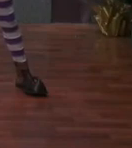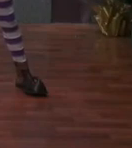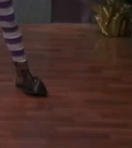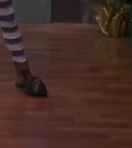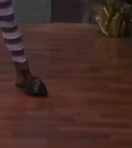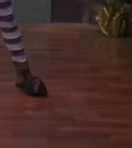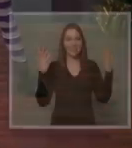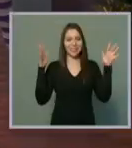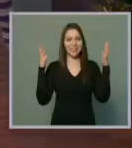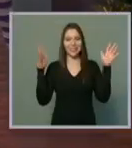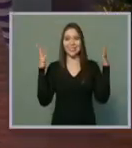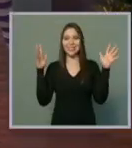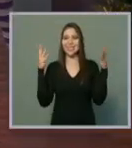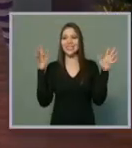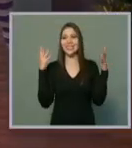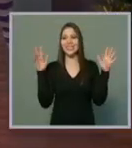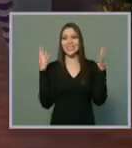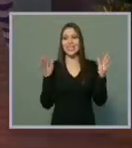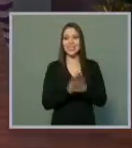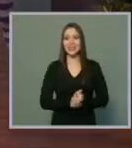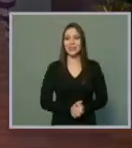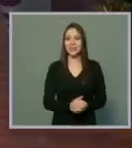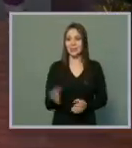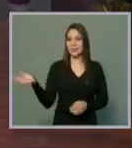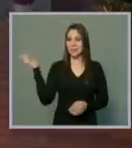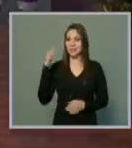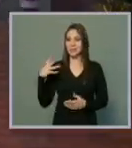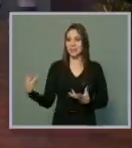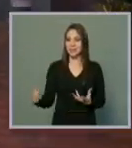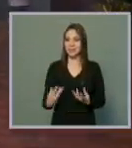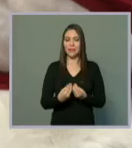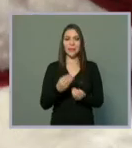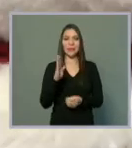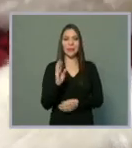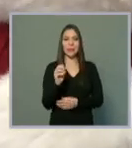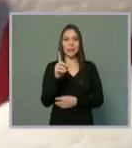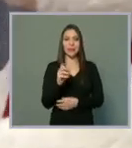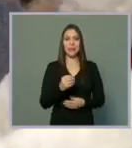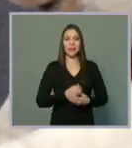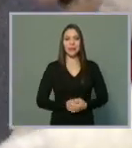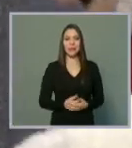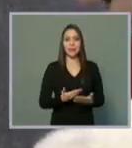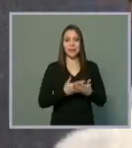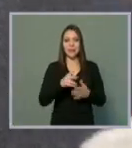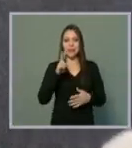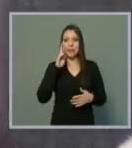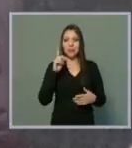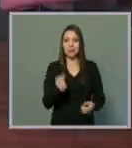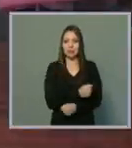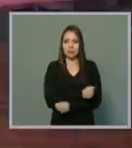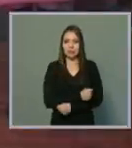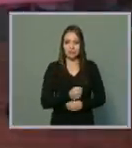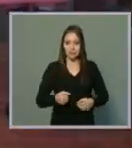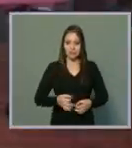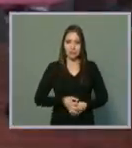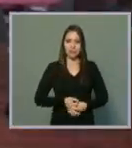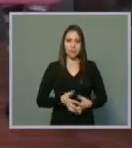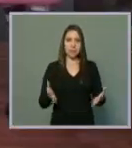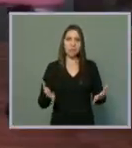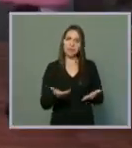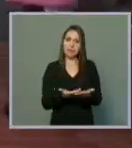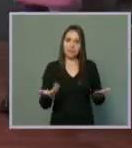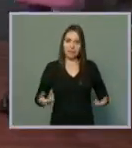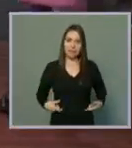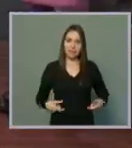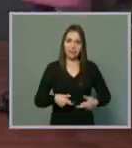¡Bravo, Bolo! Vente para acá atrás, vente, Bolo. Vente para acá. Y tú ya diste el botonazo. ¿Qué es esto, hombre? A ver, déjate acomodo aquí. Oye, Bolo,